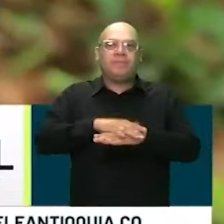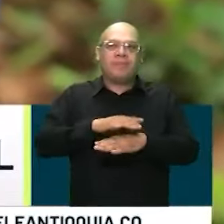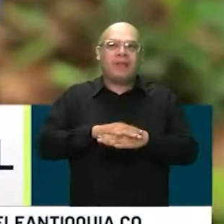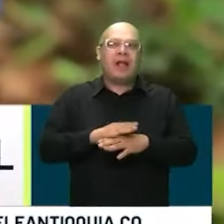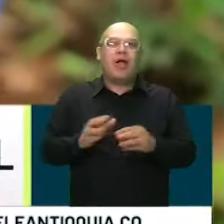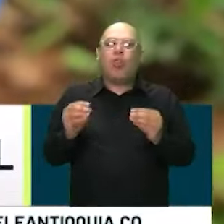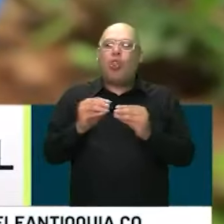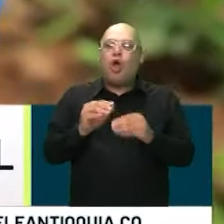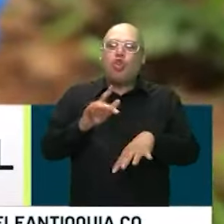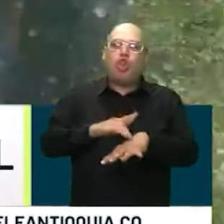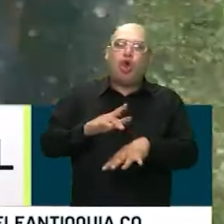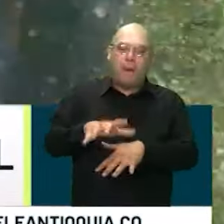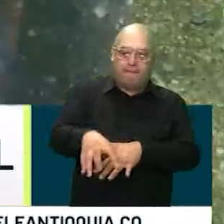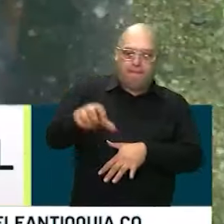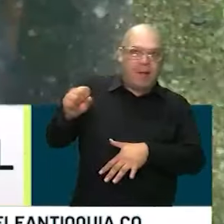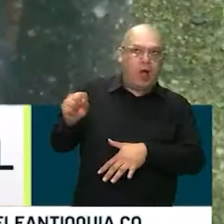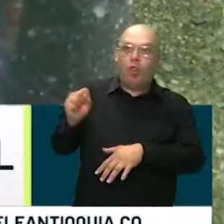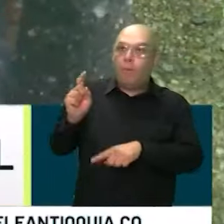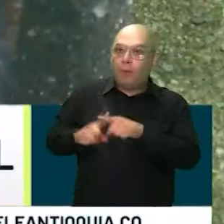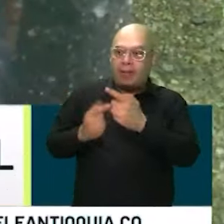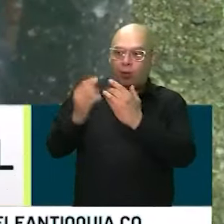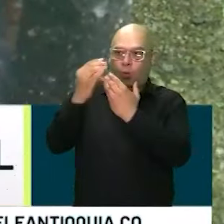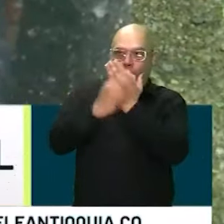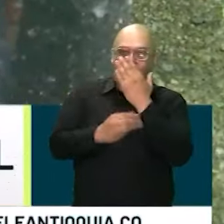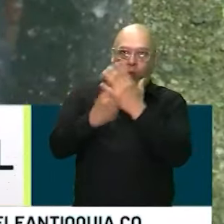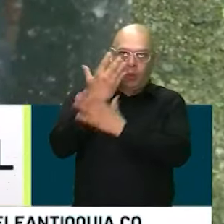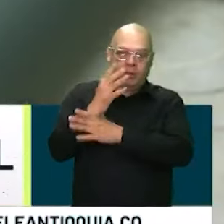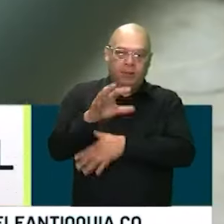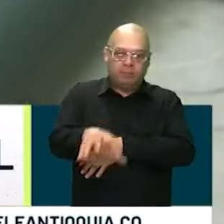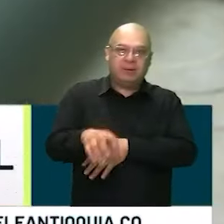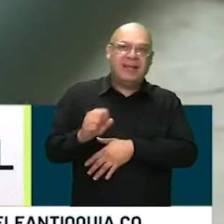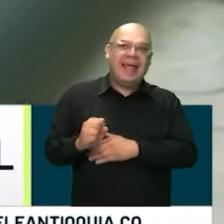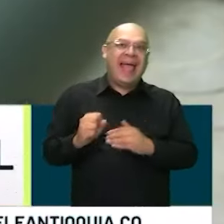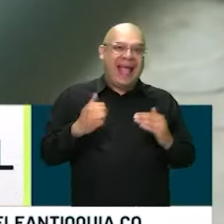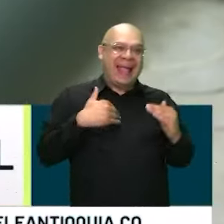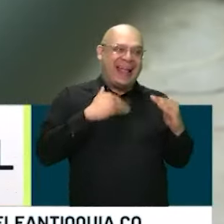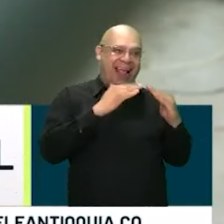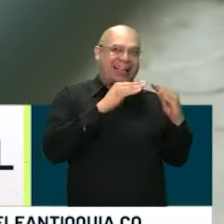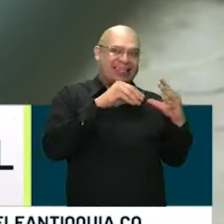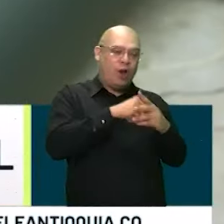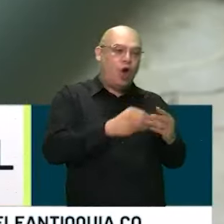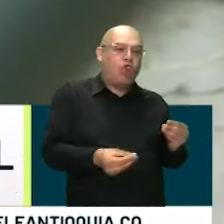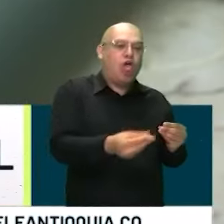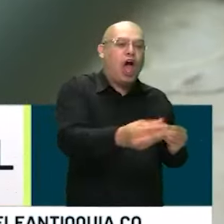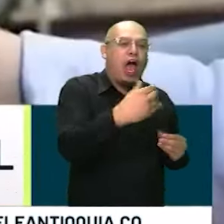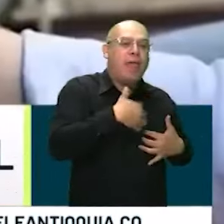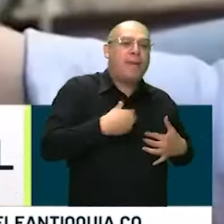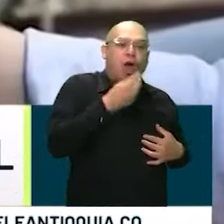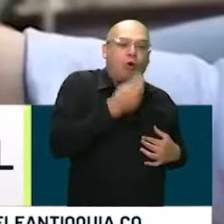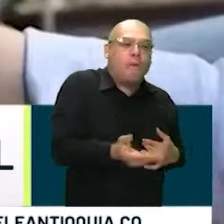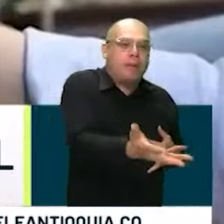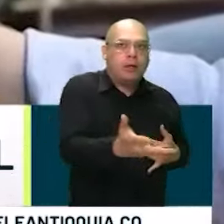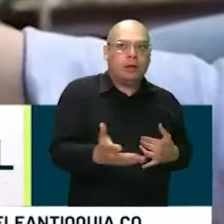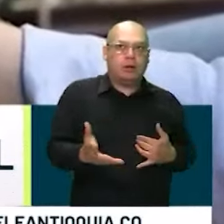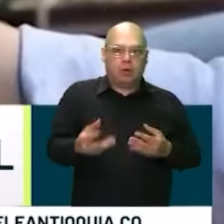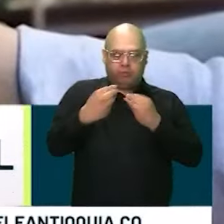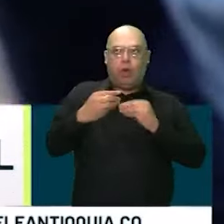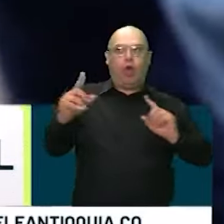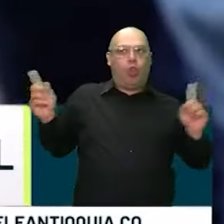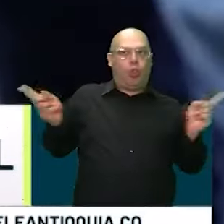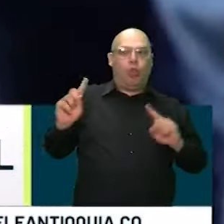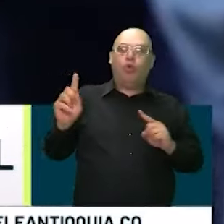con las manos desprotegidas no utilizarlos como animales de compañía o carnada y abstenerse de consumirlos debido a que el contacto con